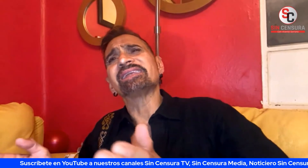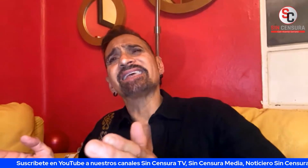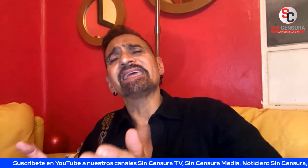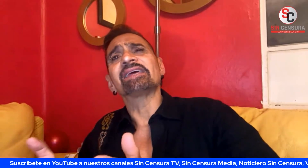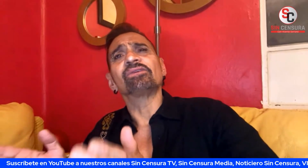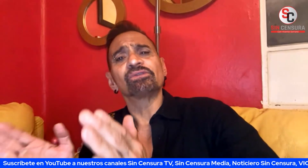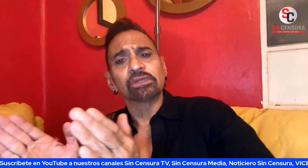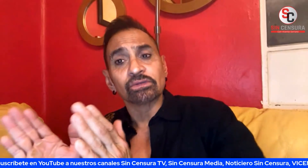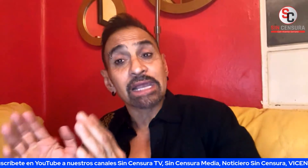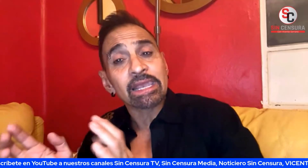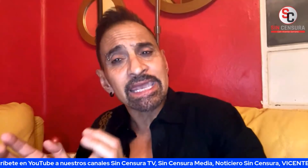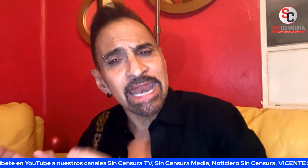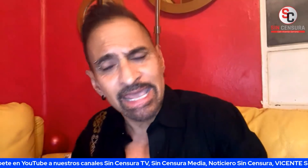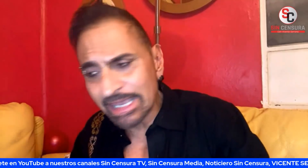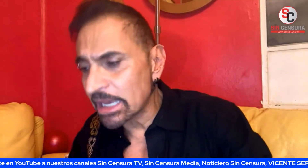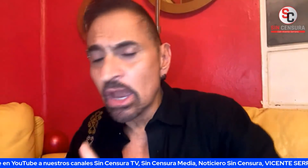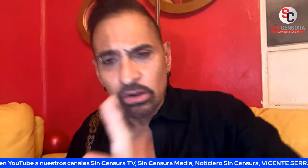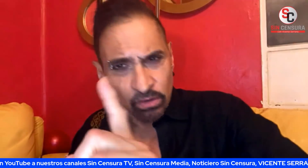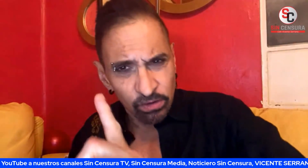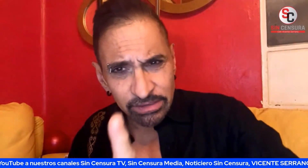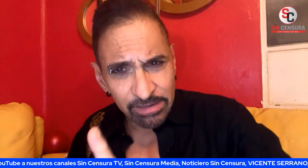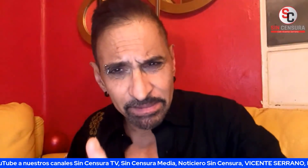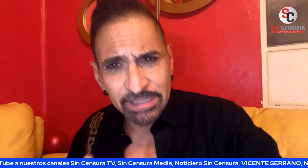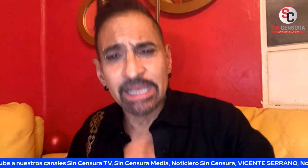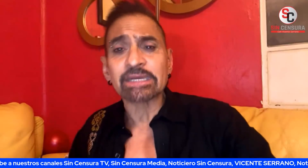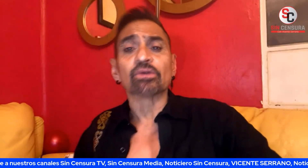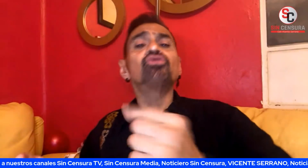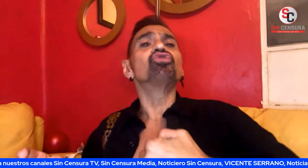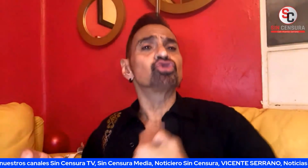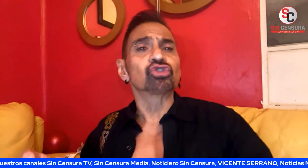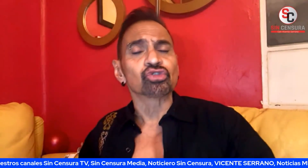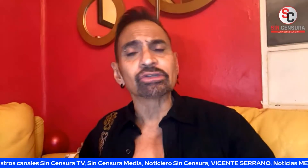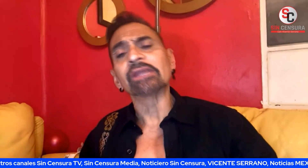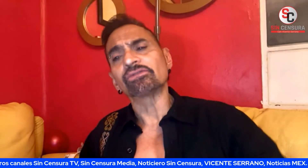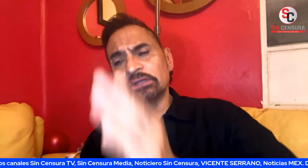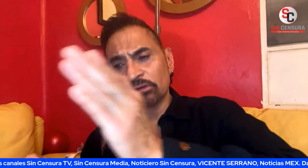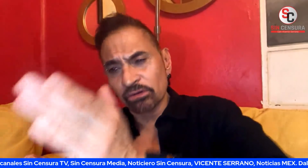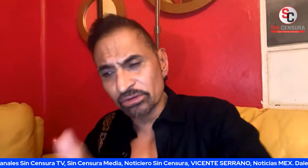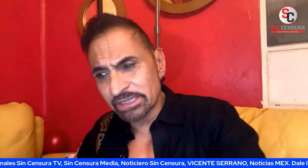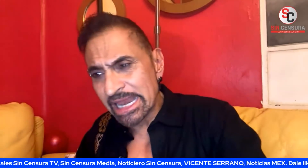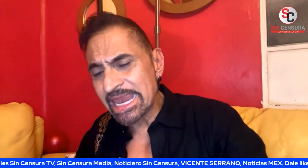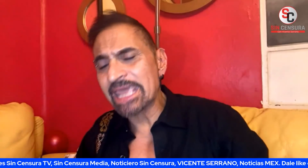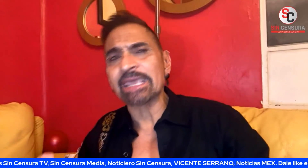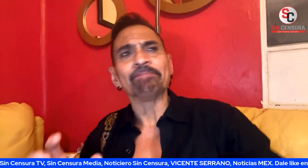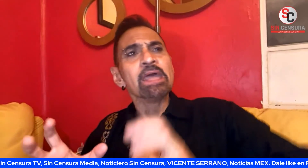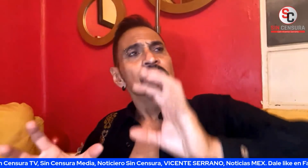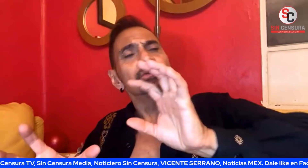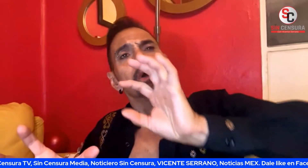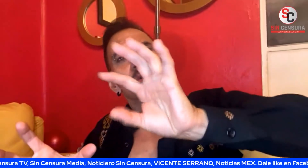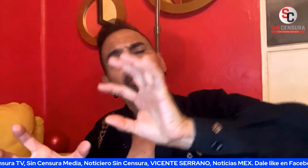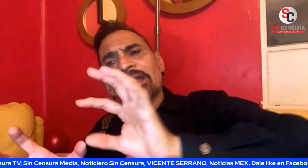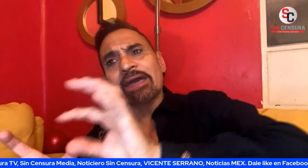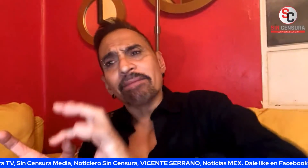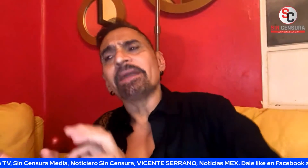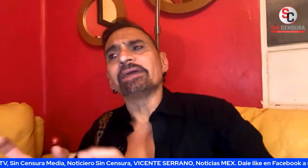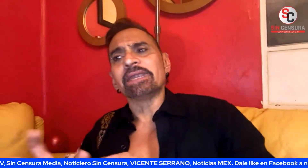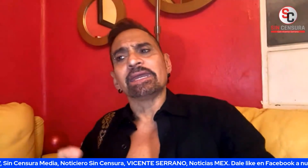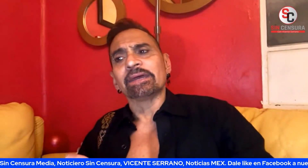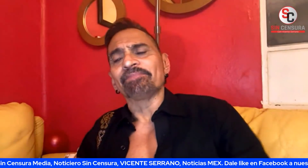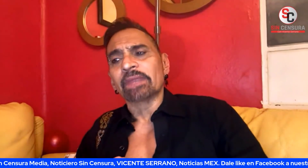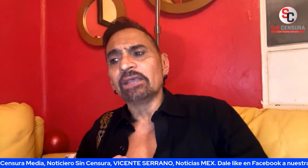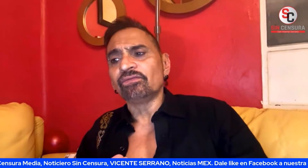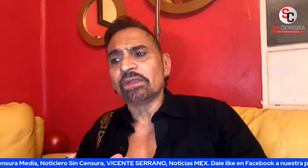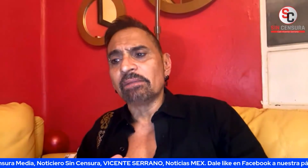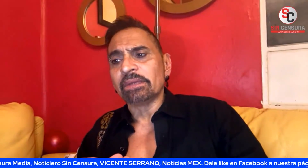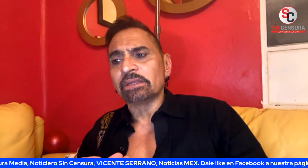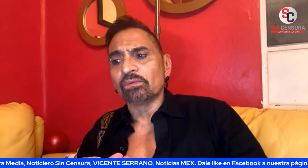blanco señalando los datos del INEGI, no los de la presidencia, no sus otros datos, sino los del INEGI. Entonces, cada